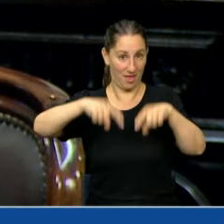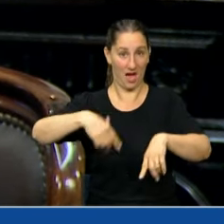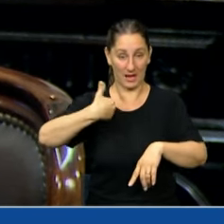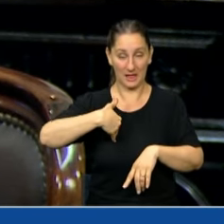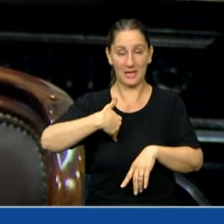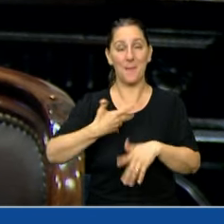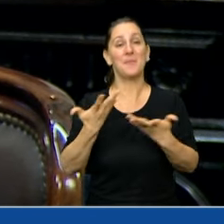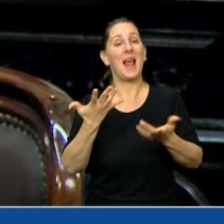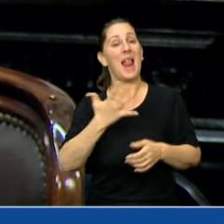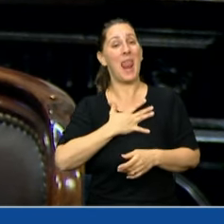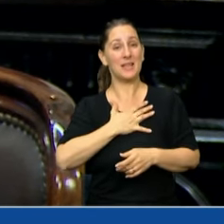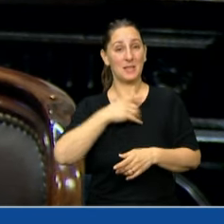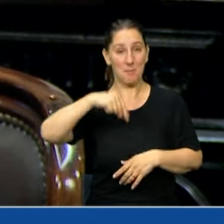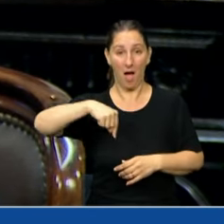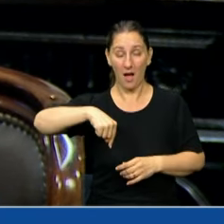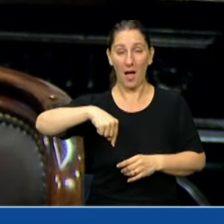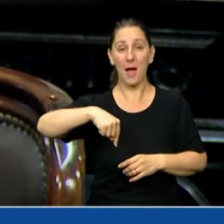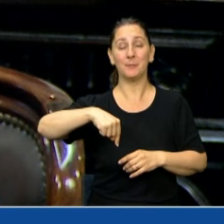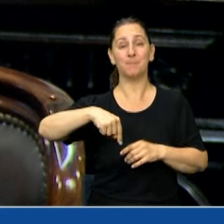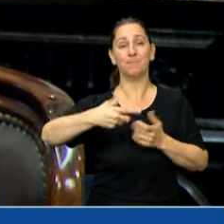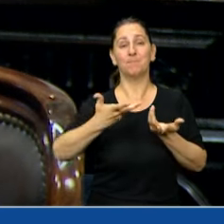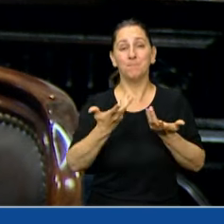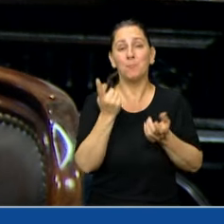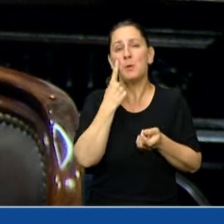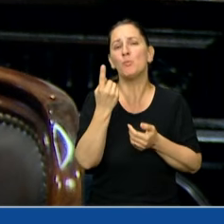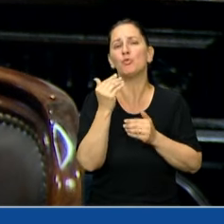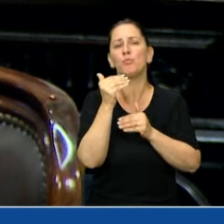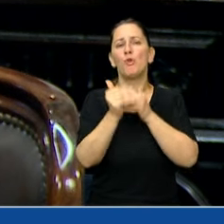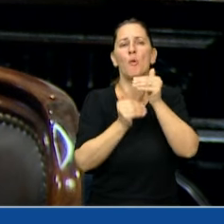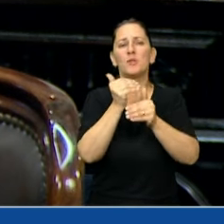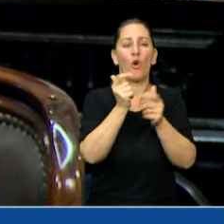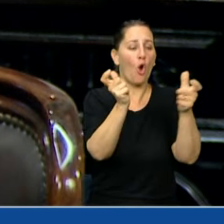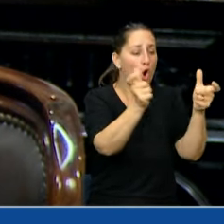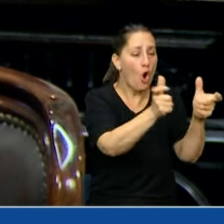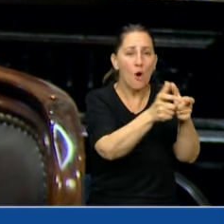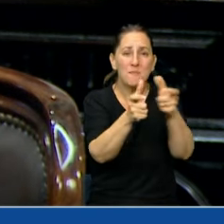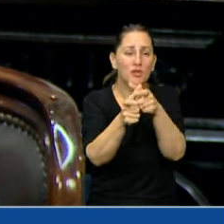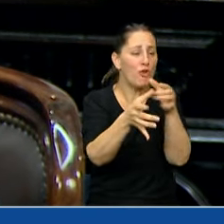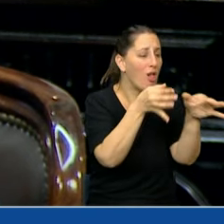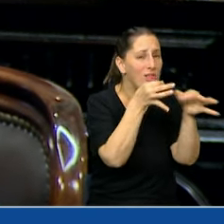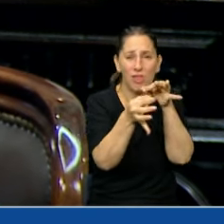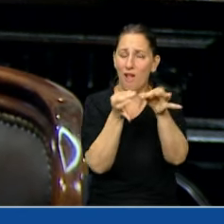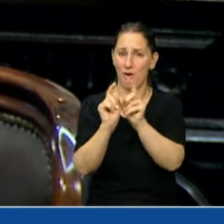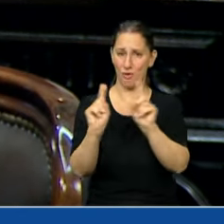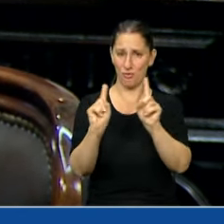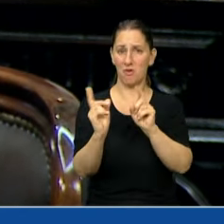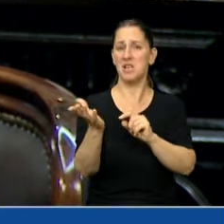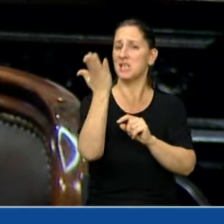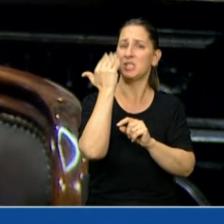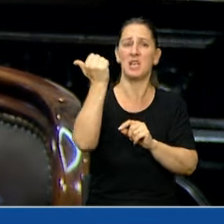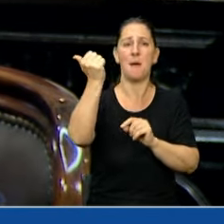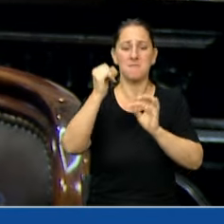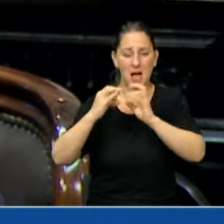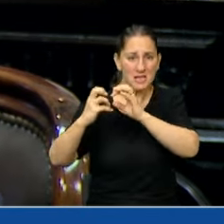en esta ocasión hemos presenciado un proceso sin diálogo en com donde nos han convocado a una